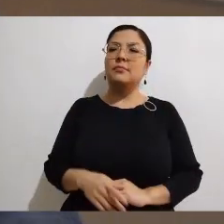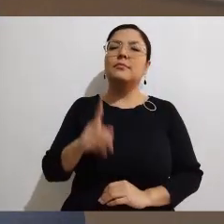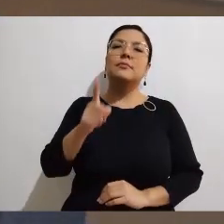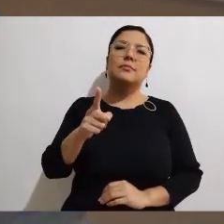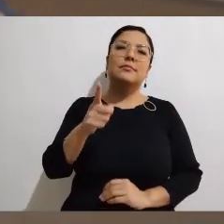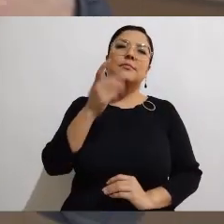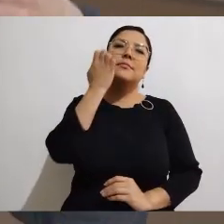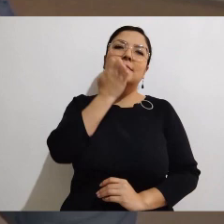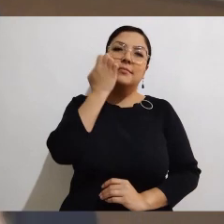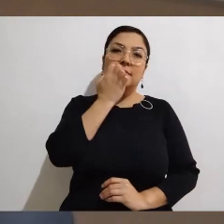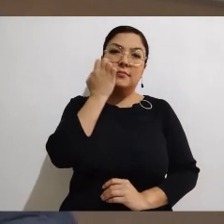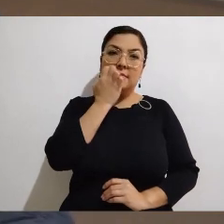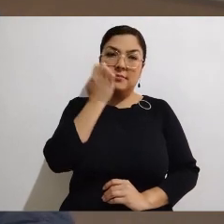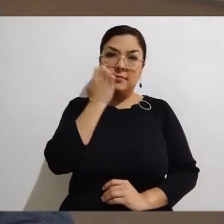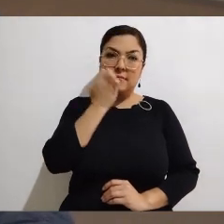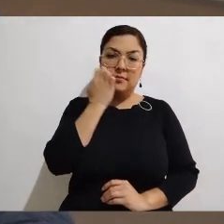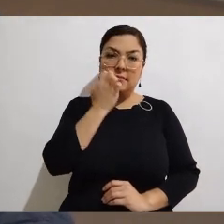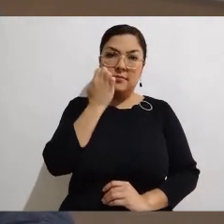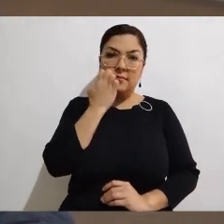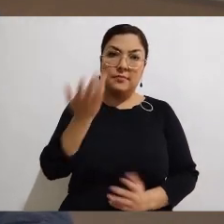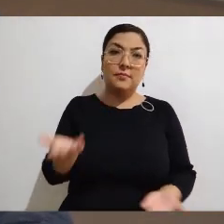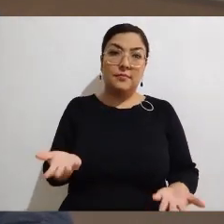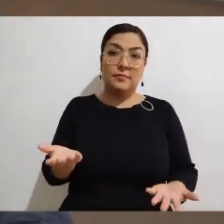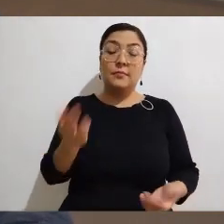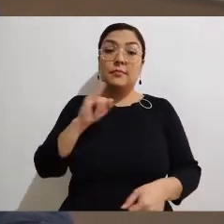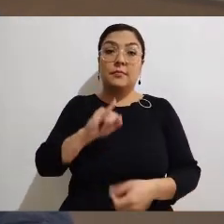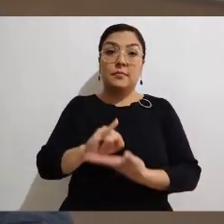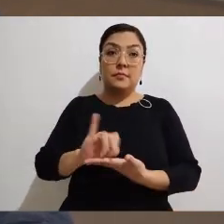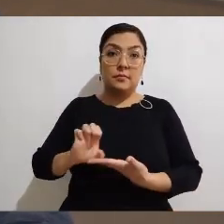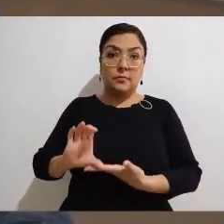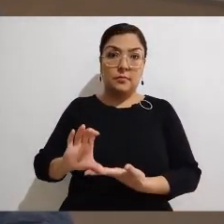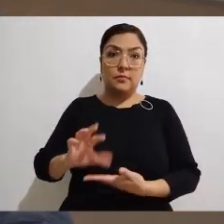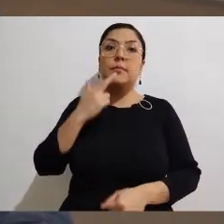inmueble que ya tiene tiempo a cargo del